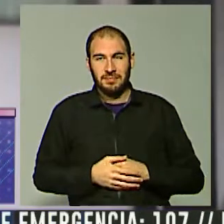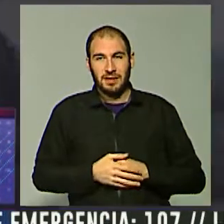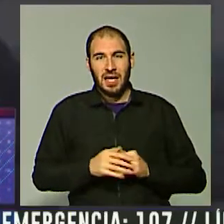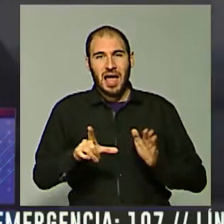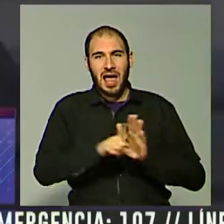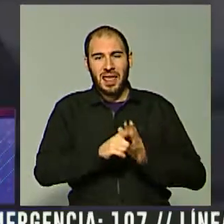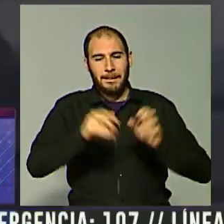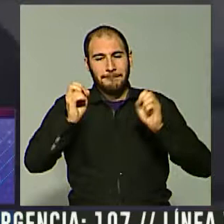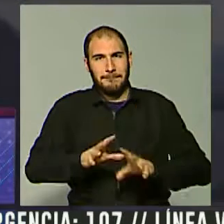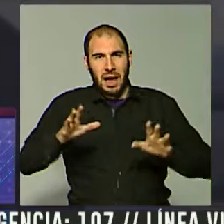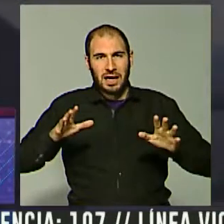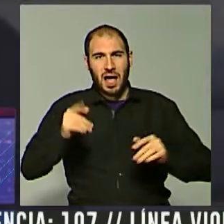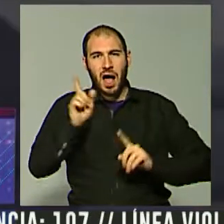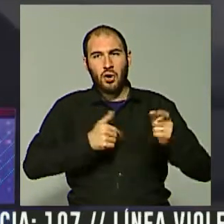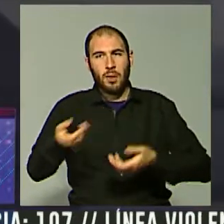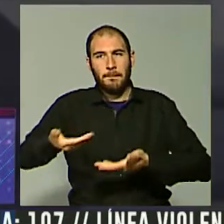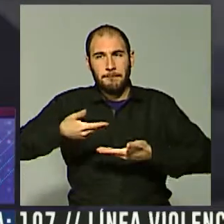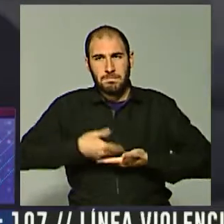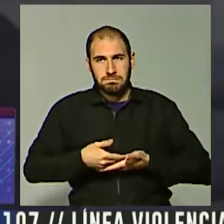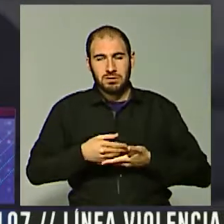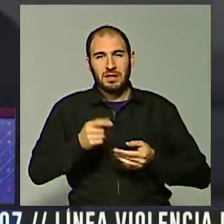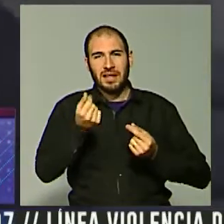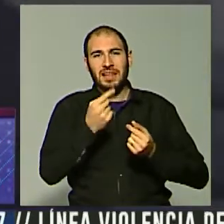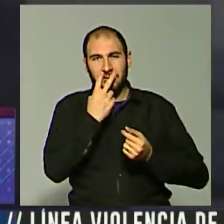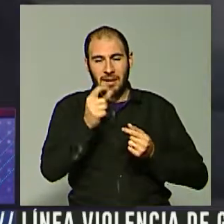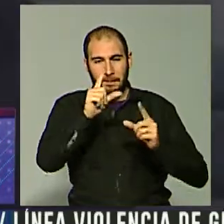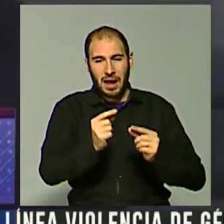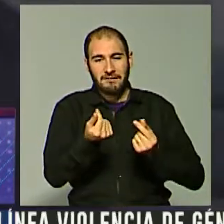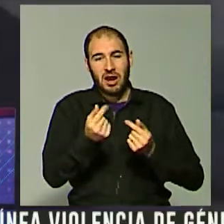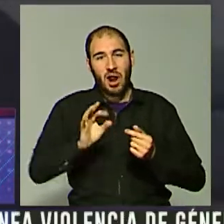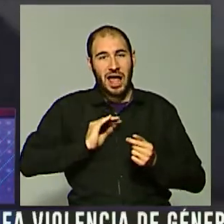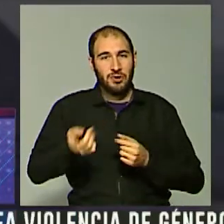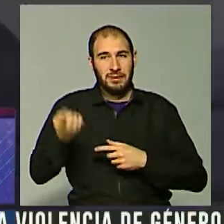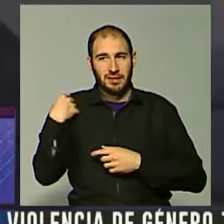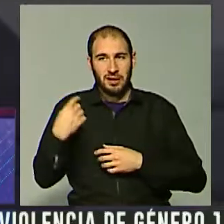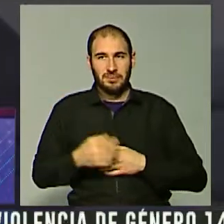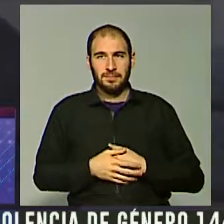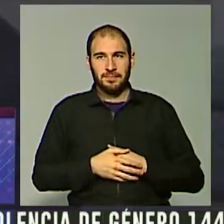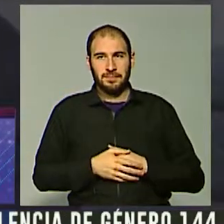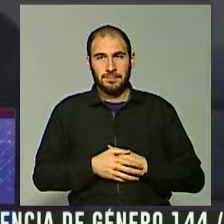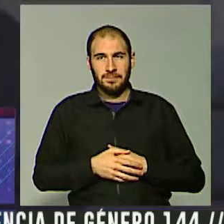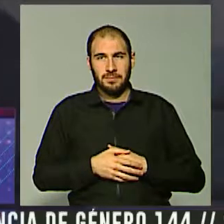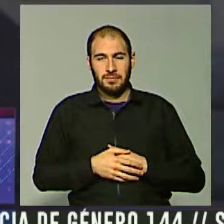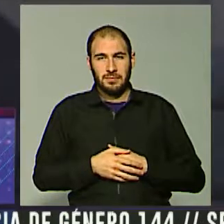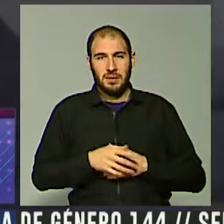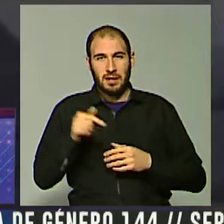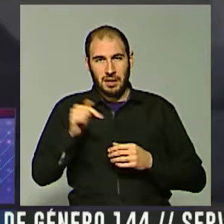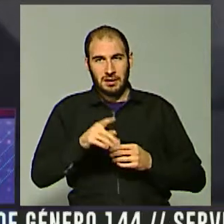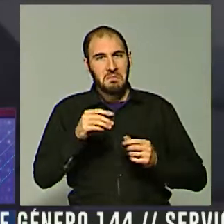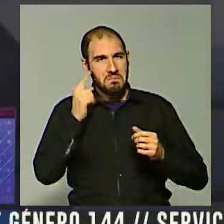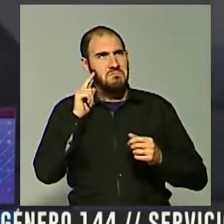leyes mágicas que algunos proponen para bajar las tarifas de electricidad a los valores del año pasado, claro que suenan